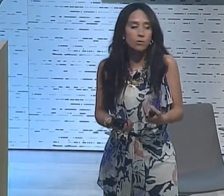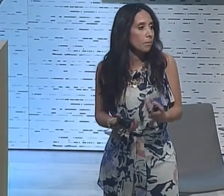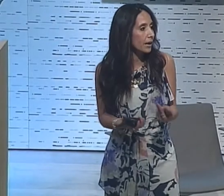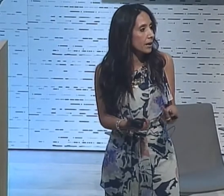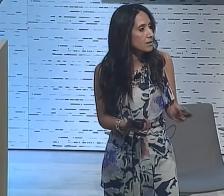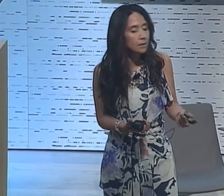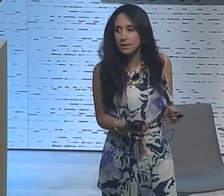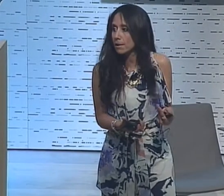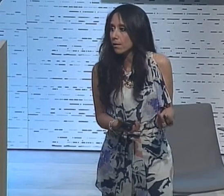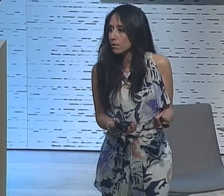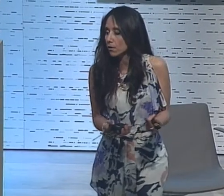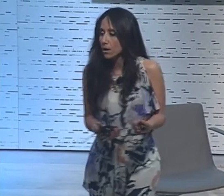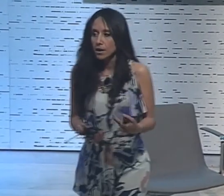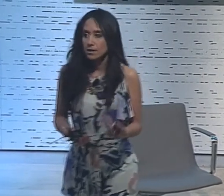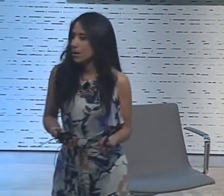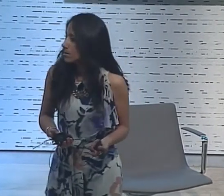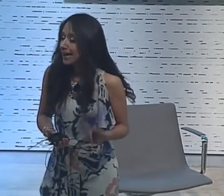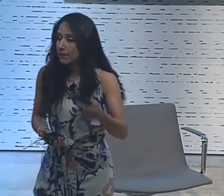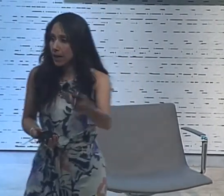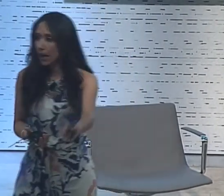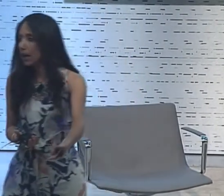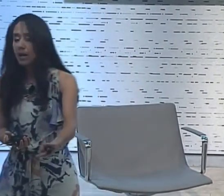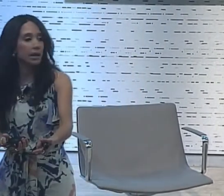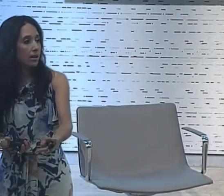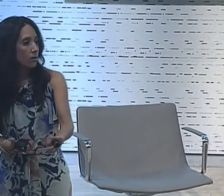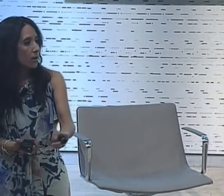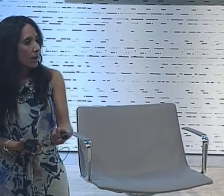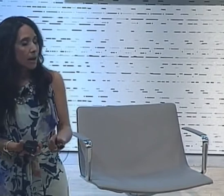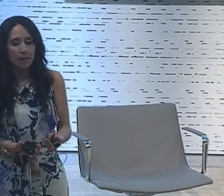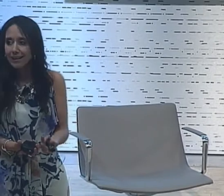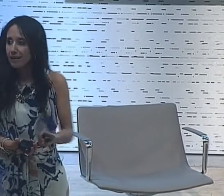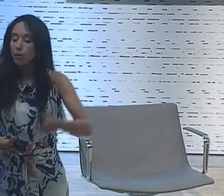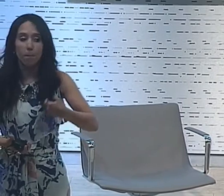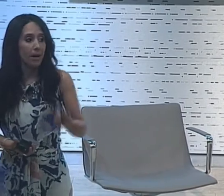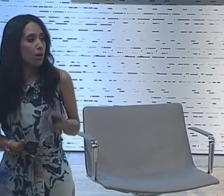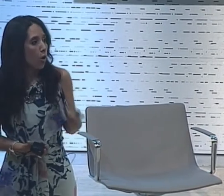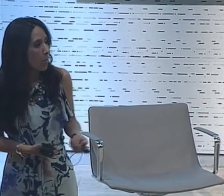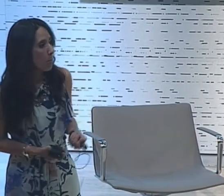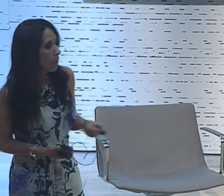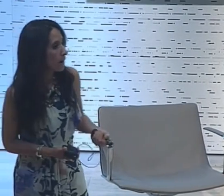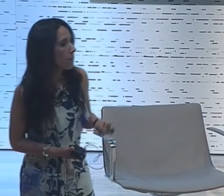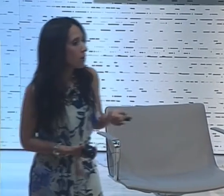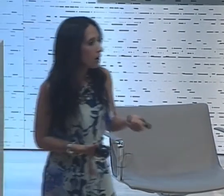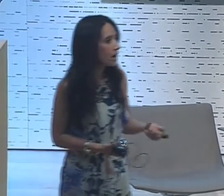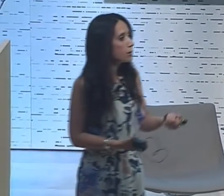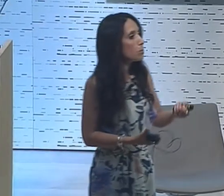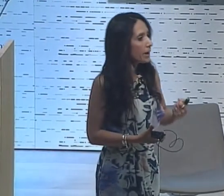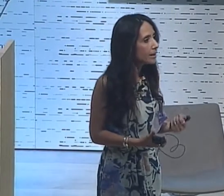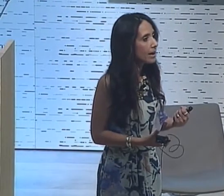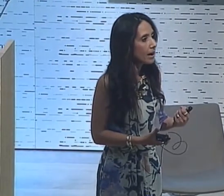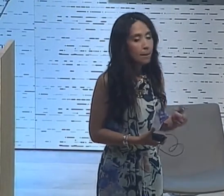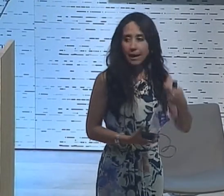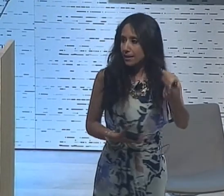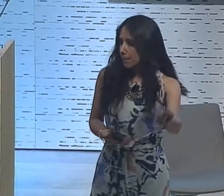el maestro, ¿para qué le sirve esa evaluación? Ya no es calificar al niño, realmente es ver cómo puede mejorar él